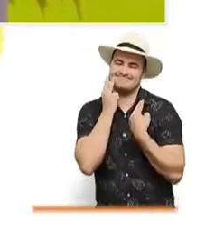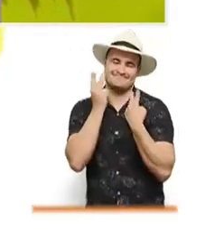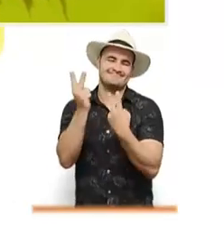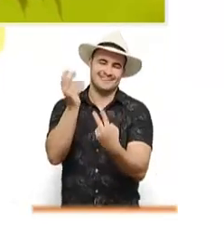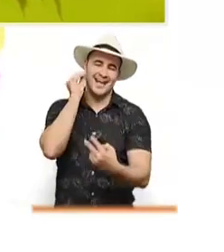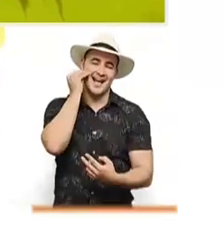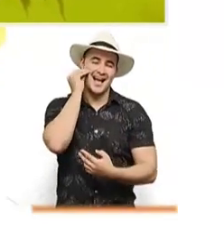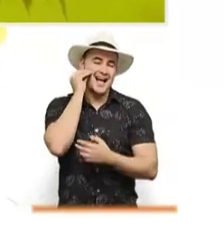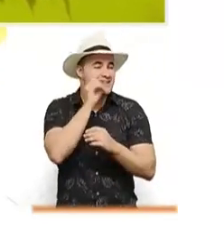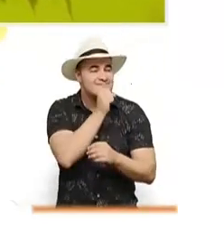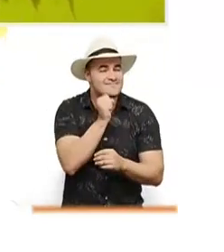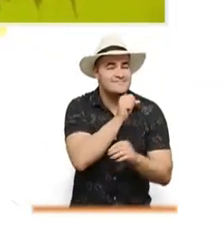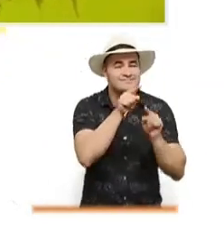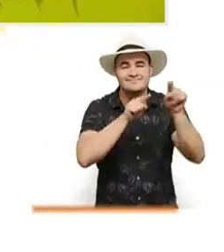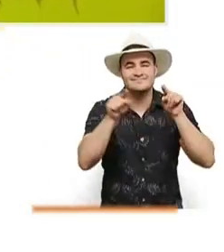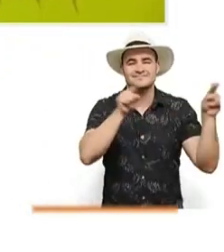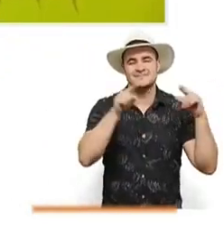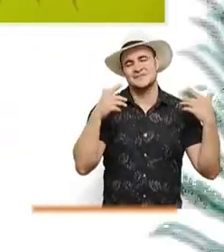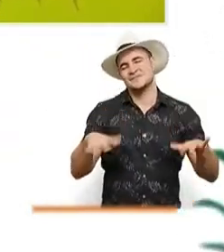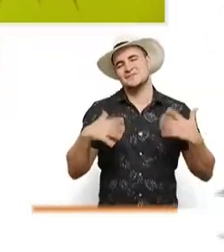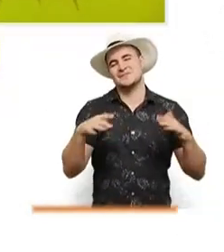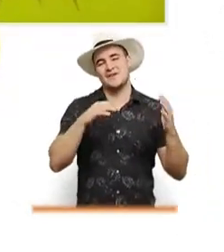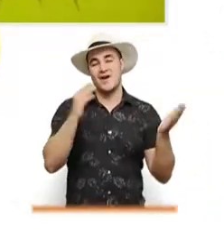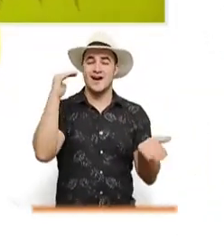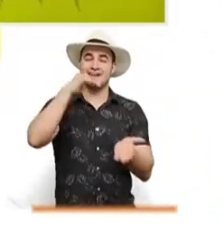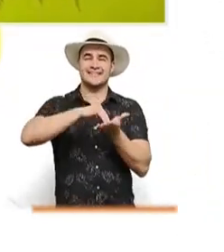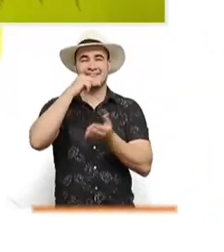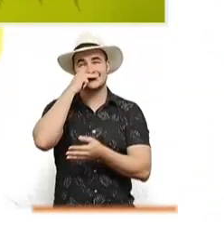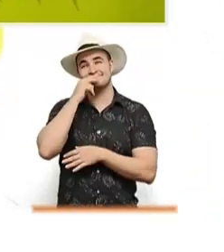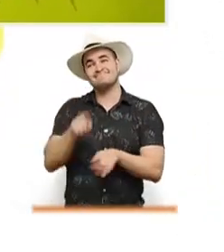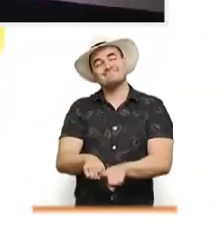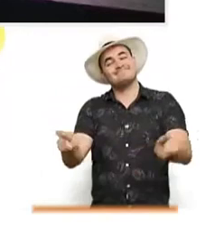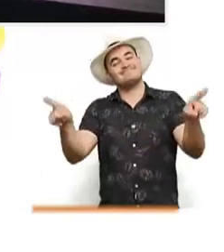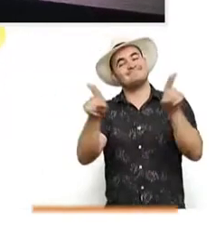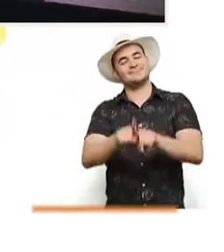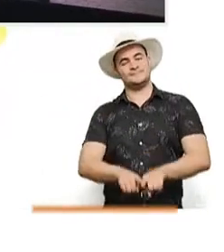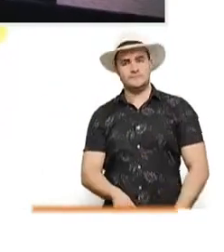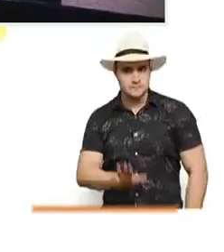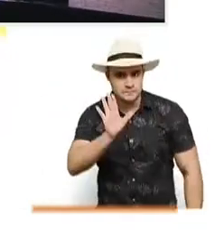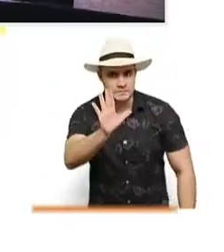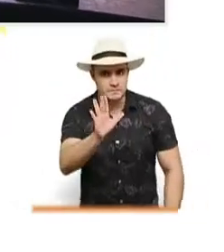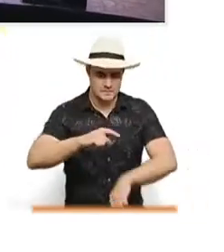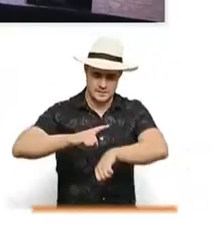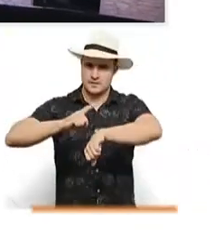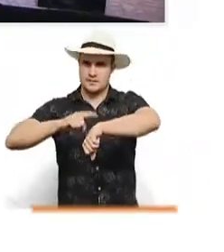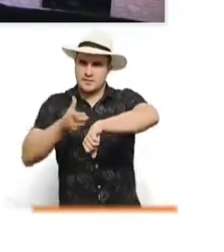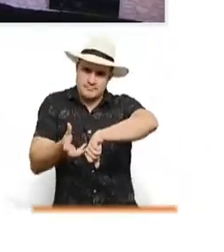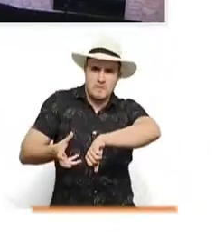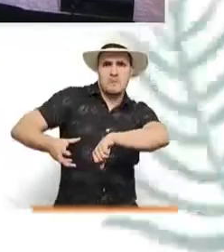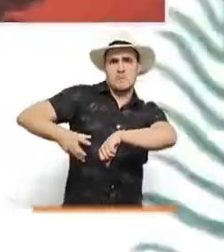que regresan a la vida de ser niños. Y si retrocedo el